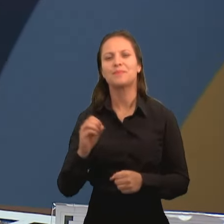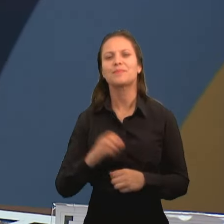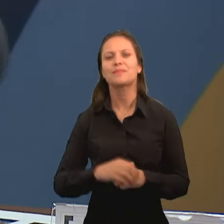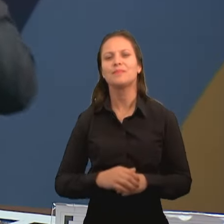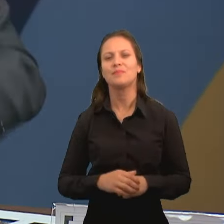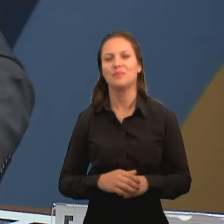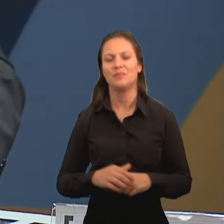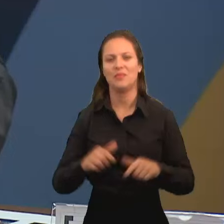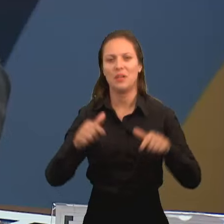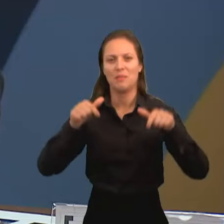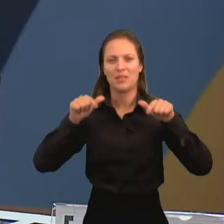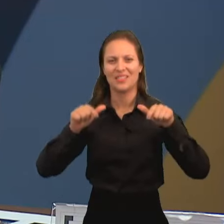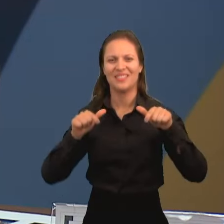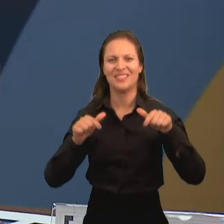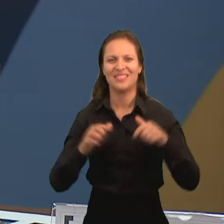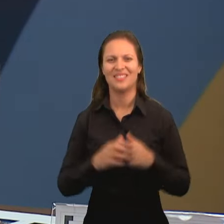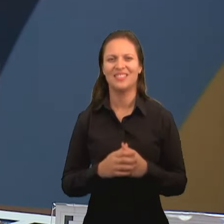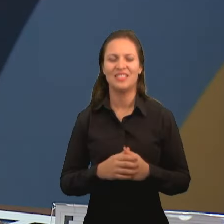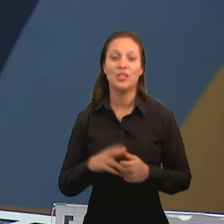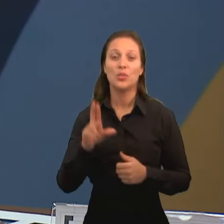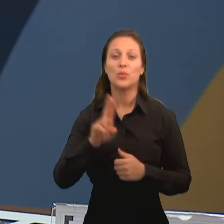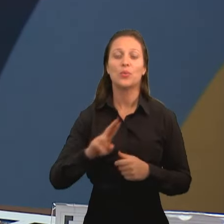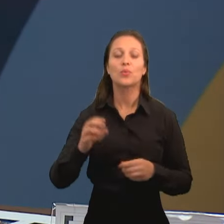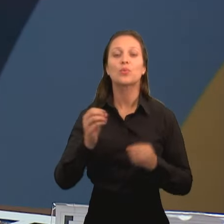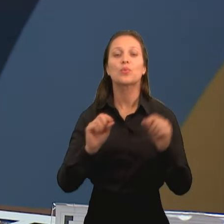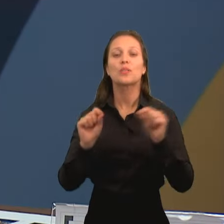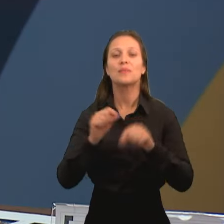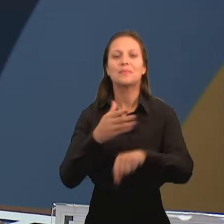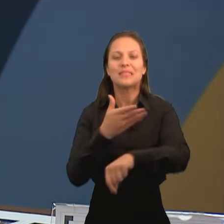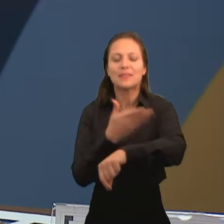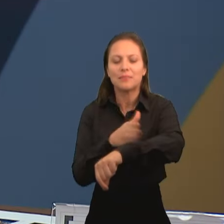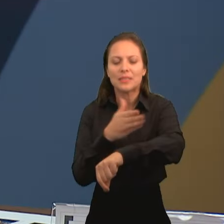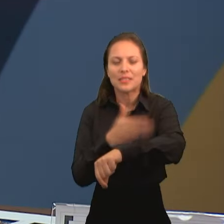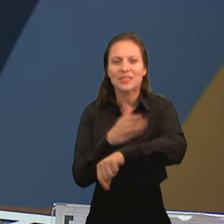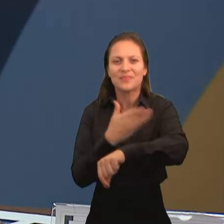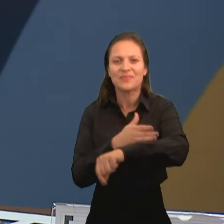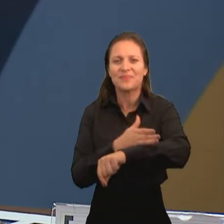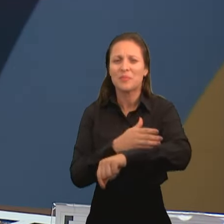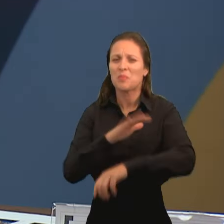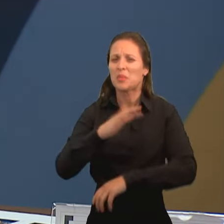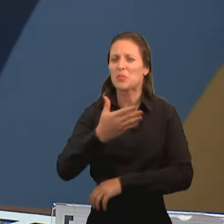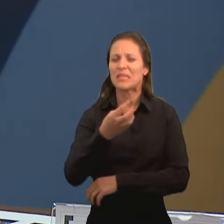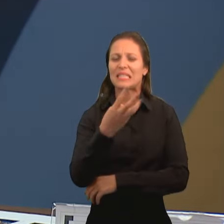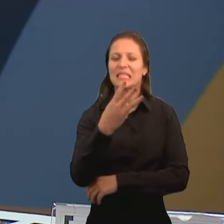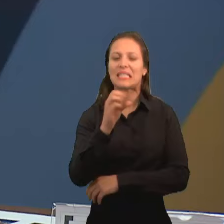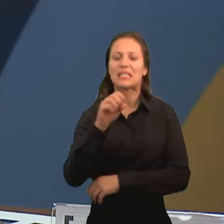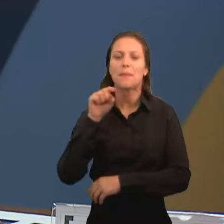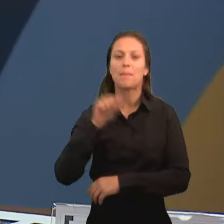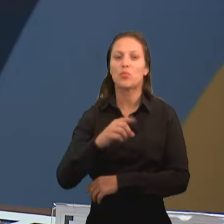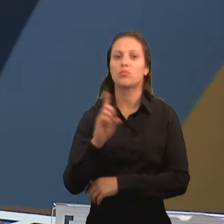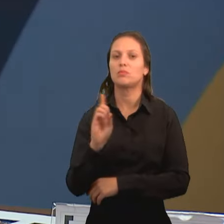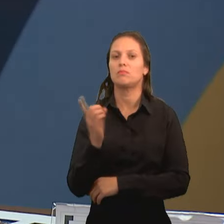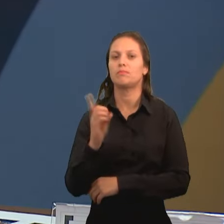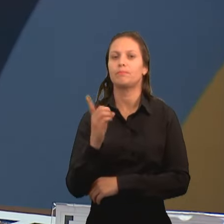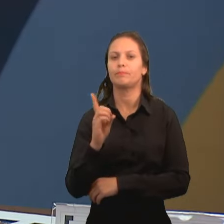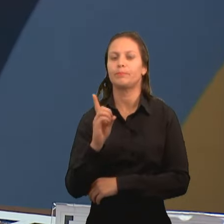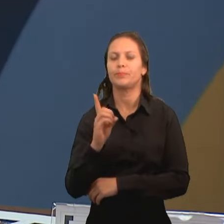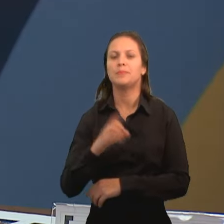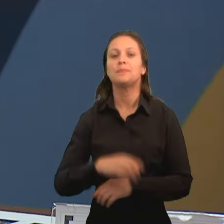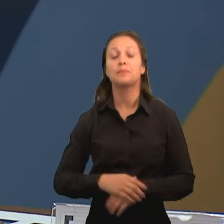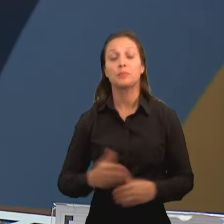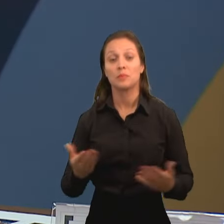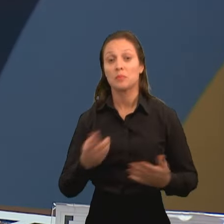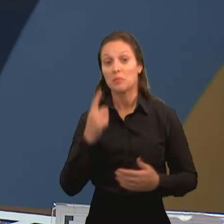2000. Es una placa que uno pone en un data center y cuesta cerca de $30,000. Si vemos